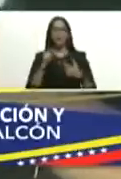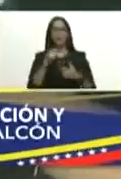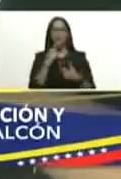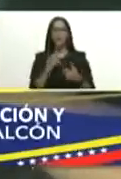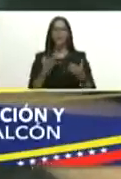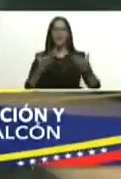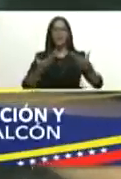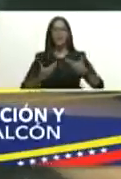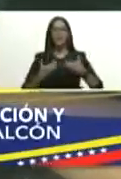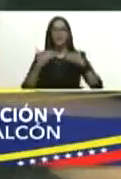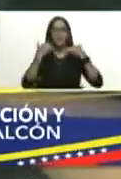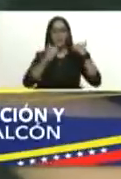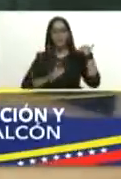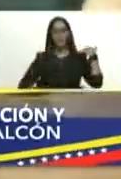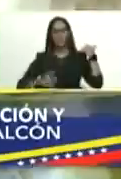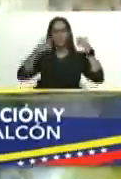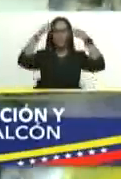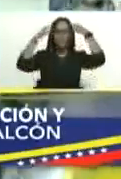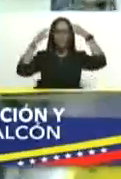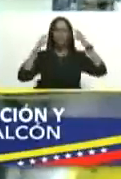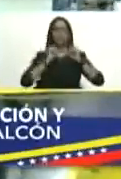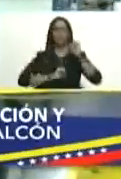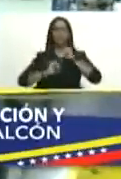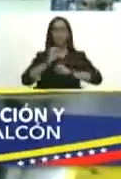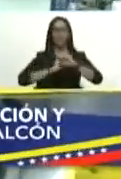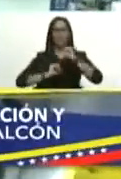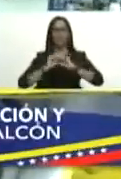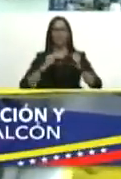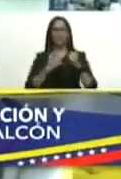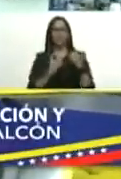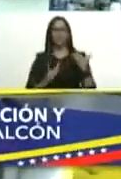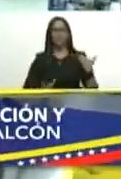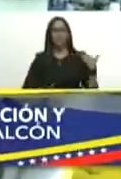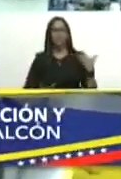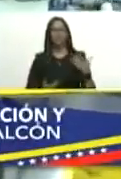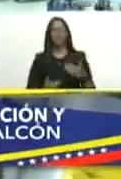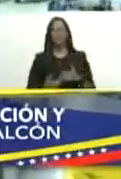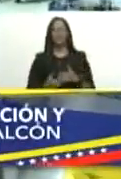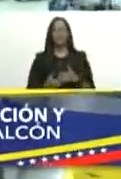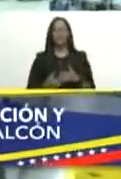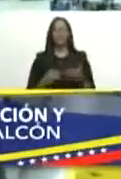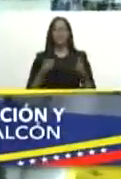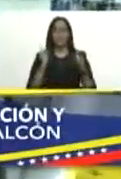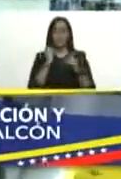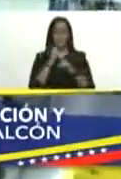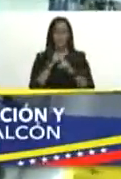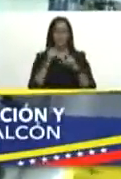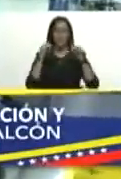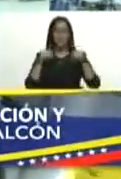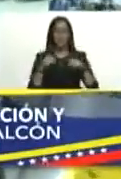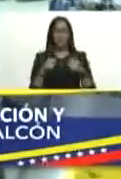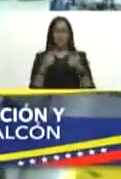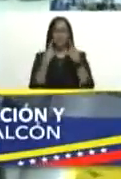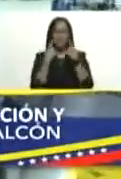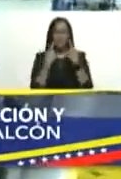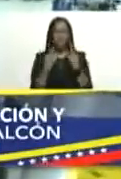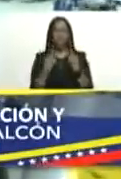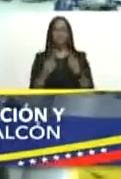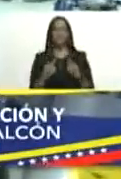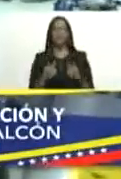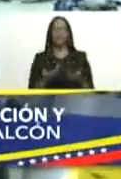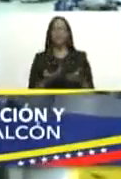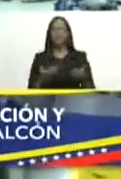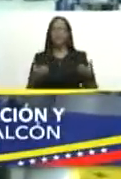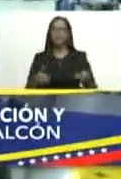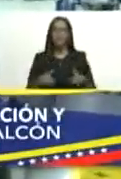del presidente Chávez. Y en defensa de ese legado, nos hemos entonces, desde acá, vestido con ese